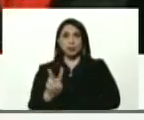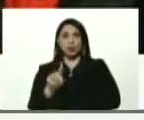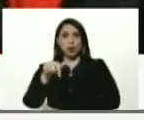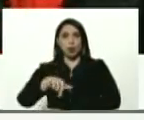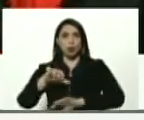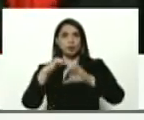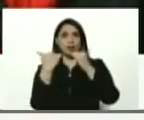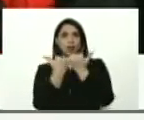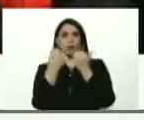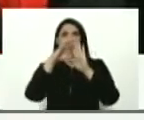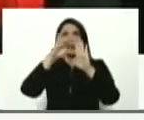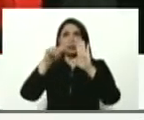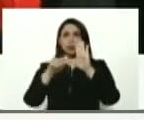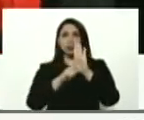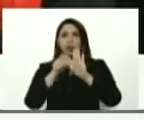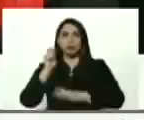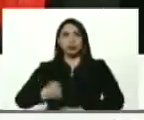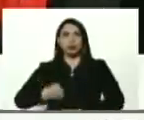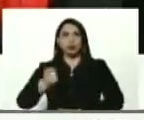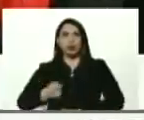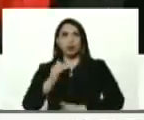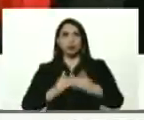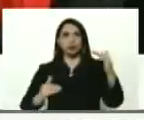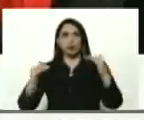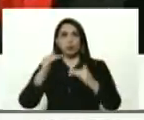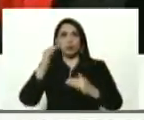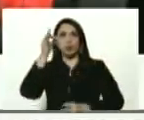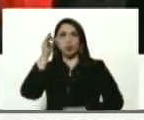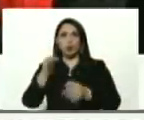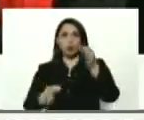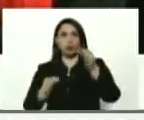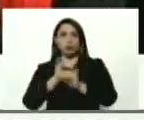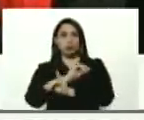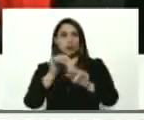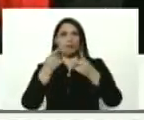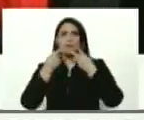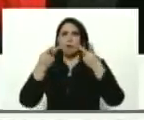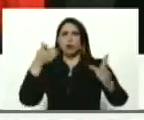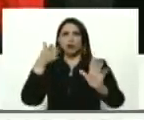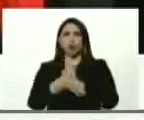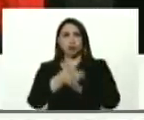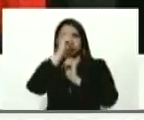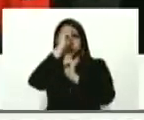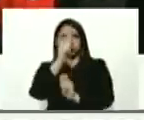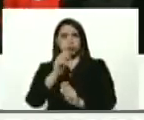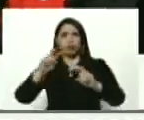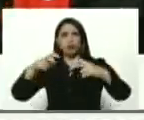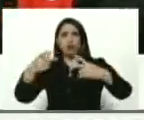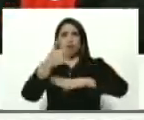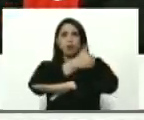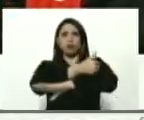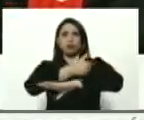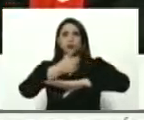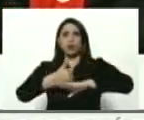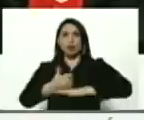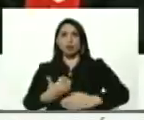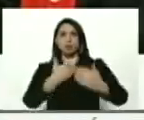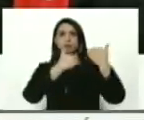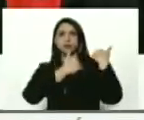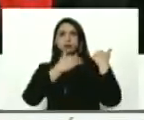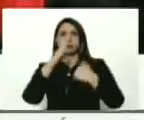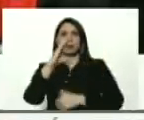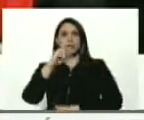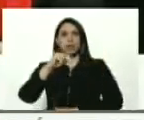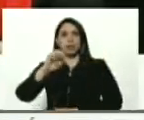Constitucional del Tribunal Supremo de Justicia ya se pronuncia en torno a la designación de los rectores y rectoras principales y